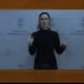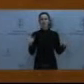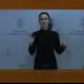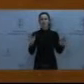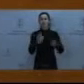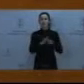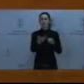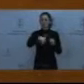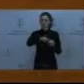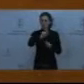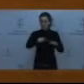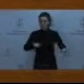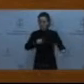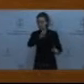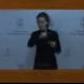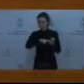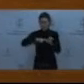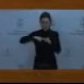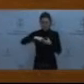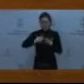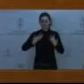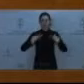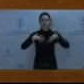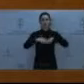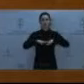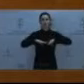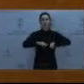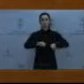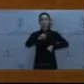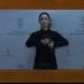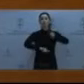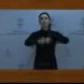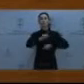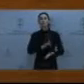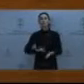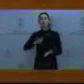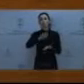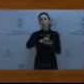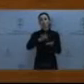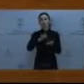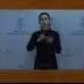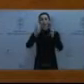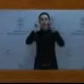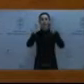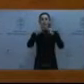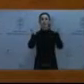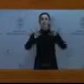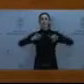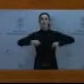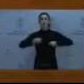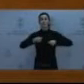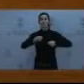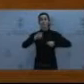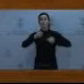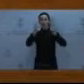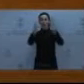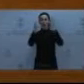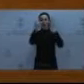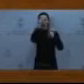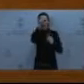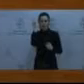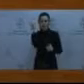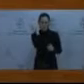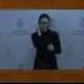los implicados y afectados por el problema que vive la enseñanza concertada. Hablamos de los alumnos, hablamos de sus familias, hablamos